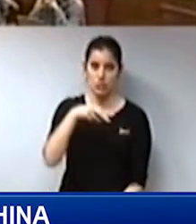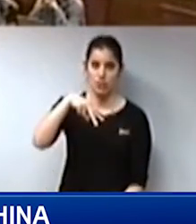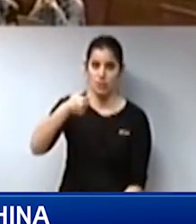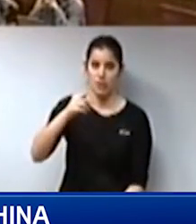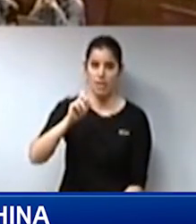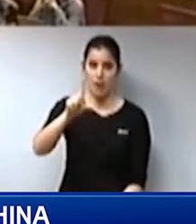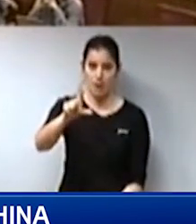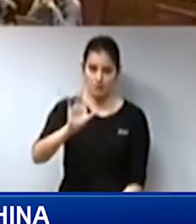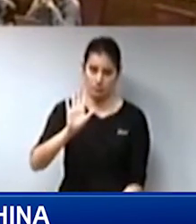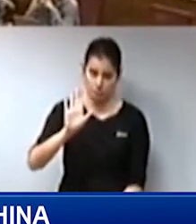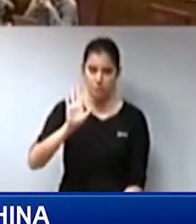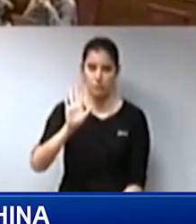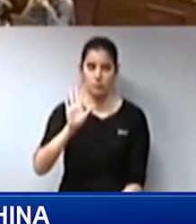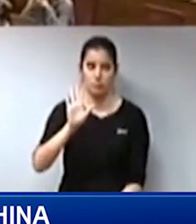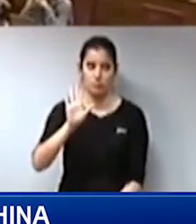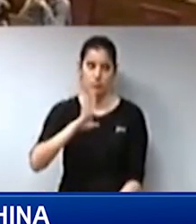Señor Nadal,